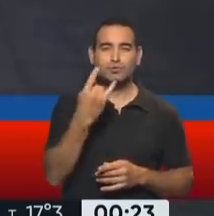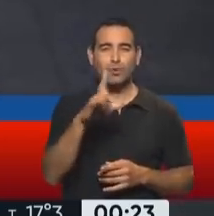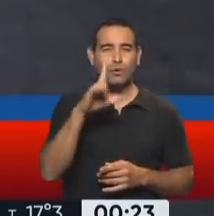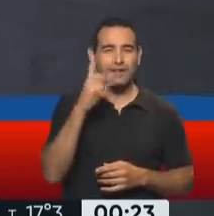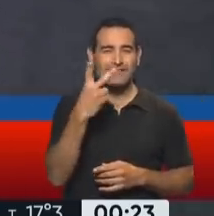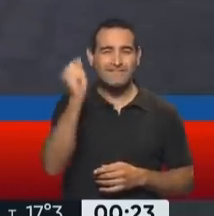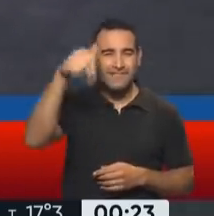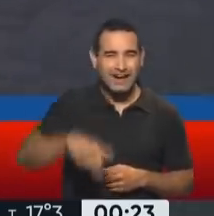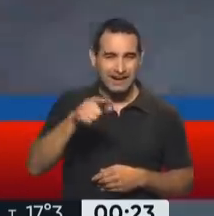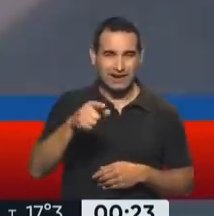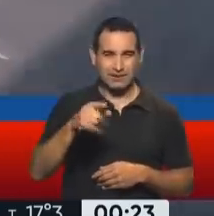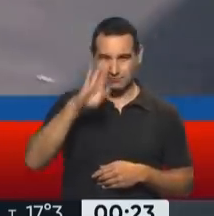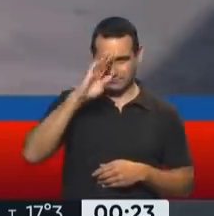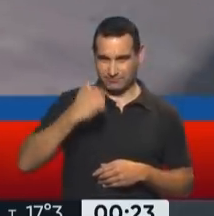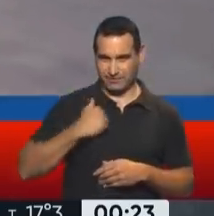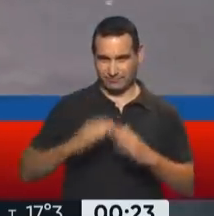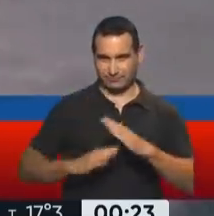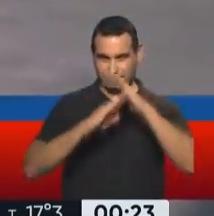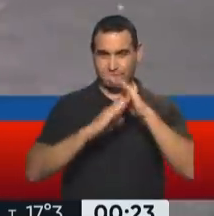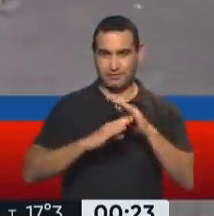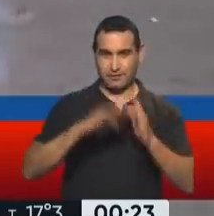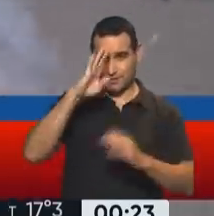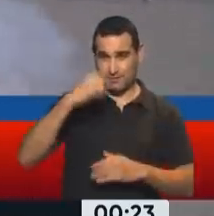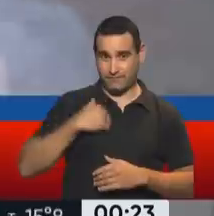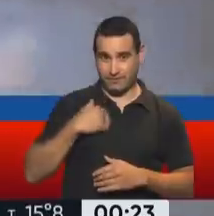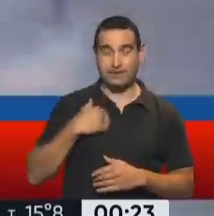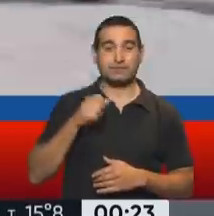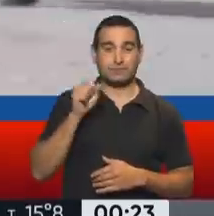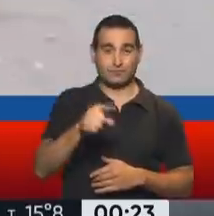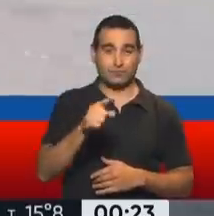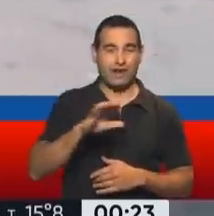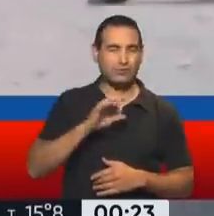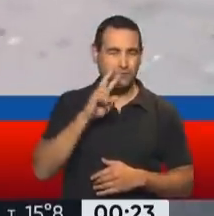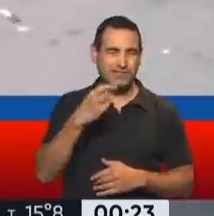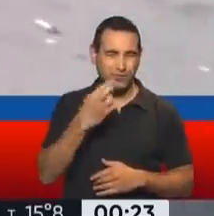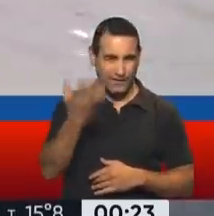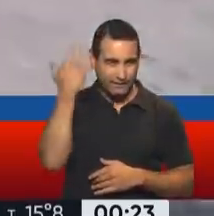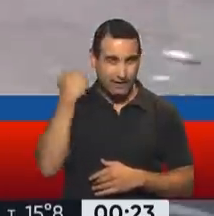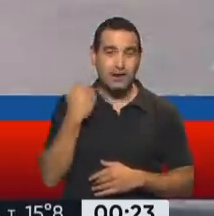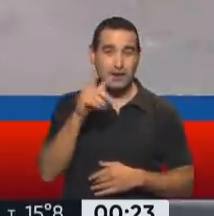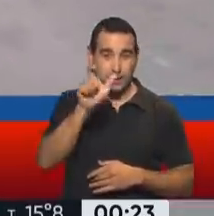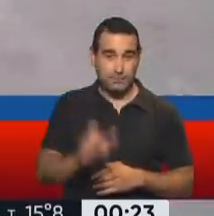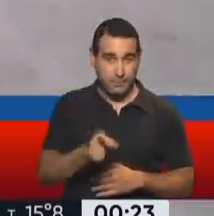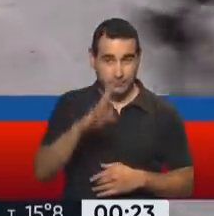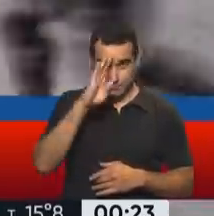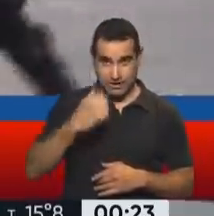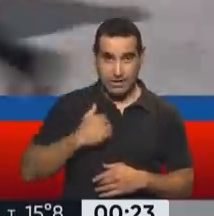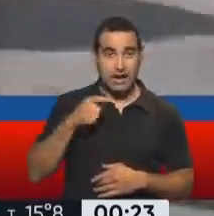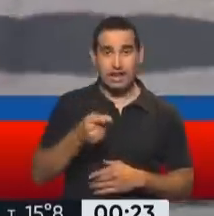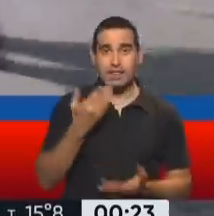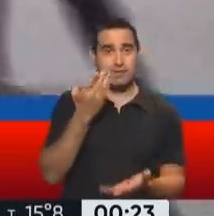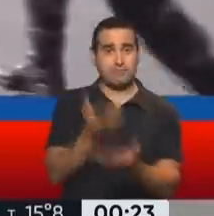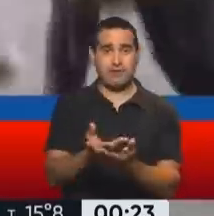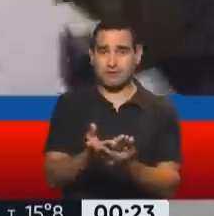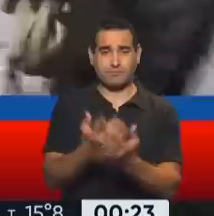comandante de las Fuerzas Armadas durante el 2019, que fue esa persona, ese militar que pidió la renuncia